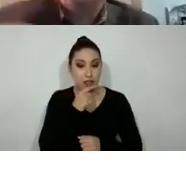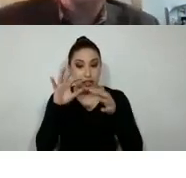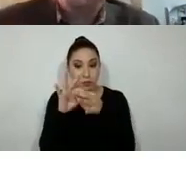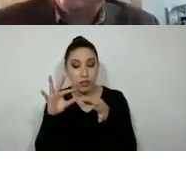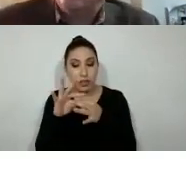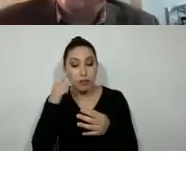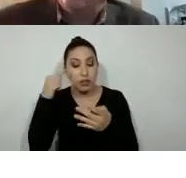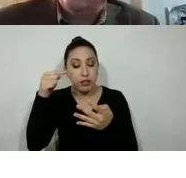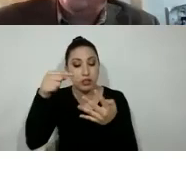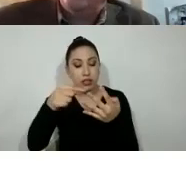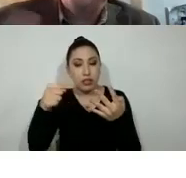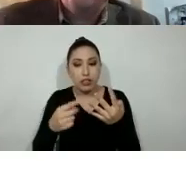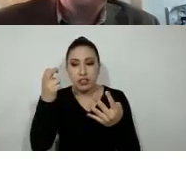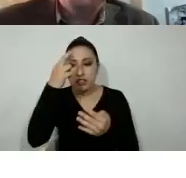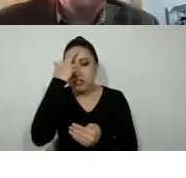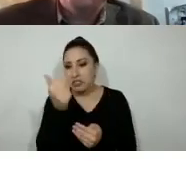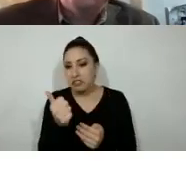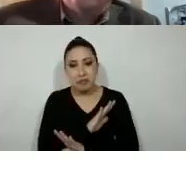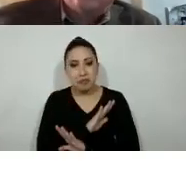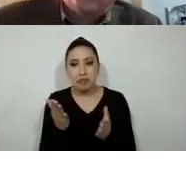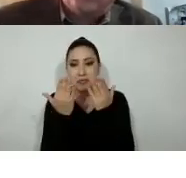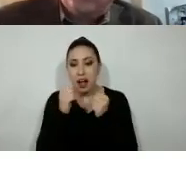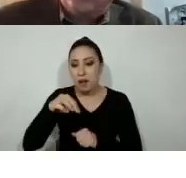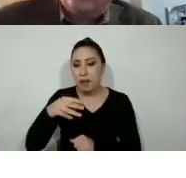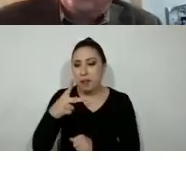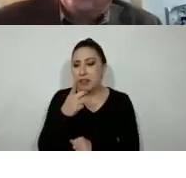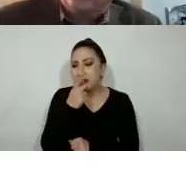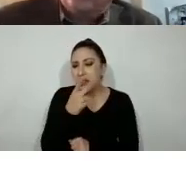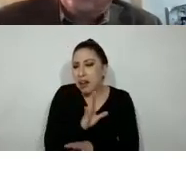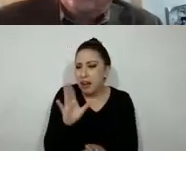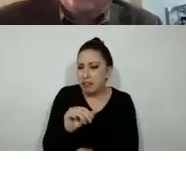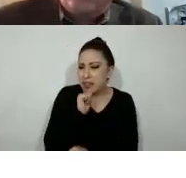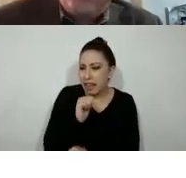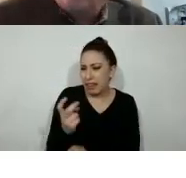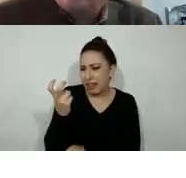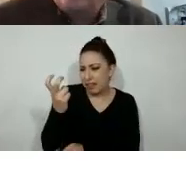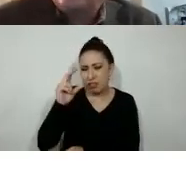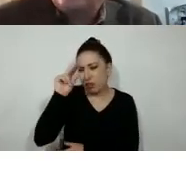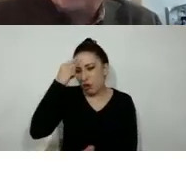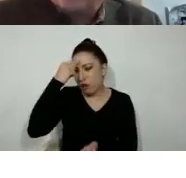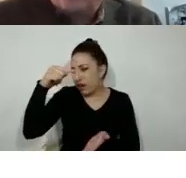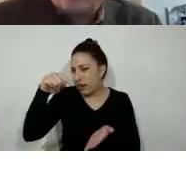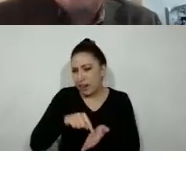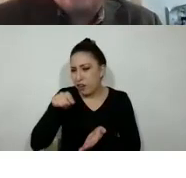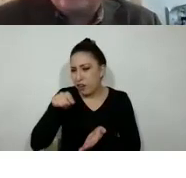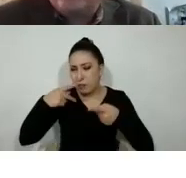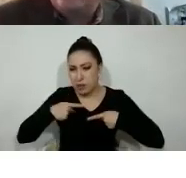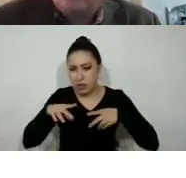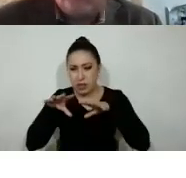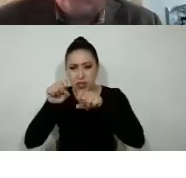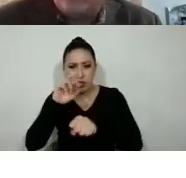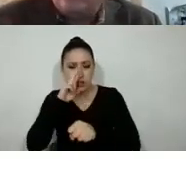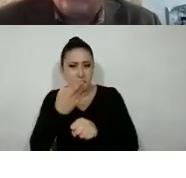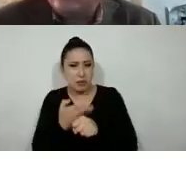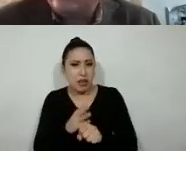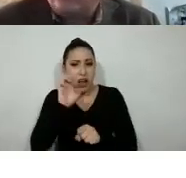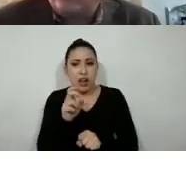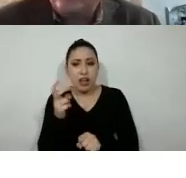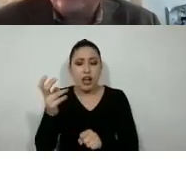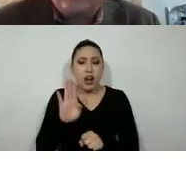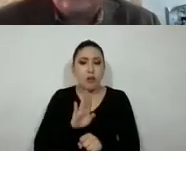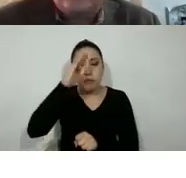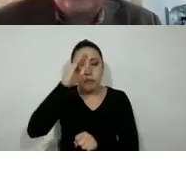simplemente no existió. El MP considera pues que no, que se está presentando una persona que no robó, que no